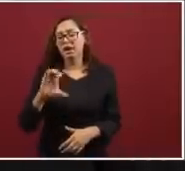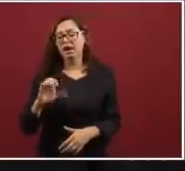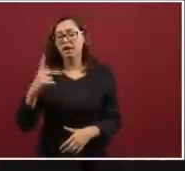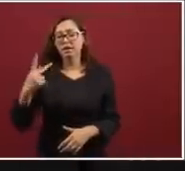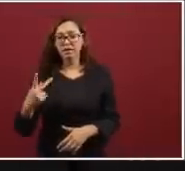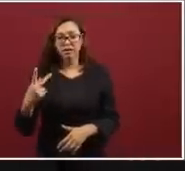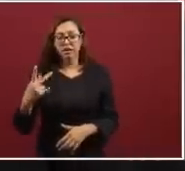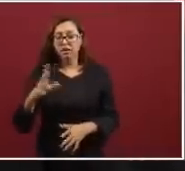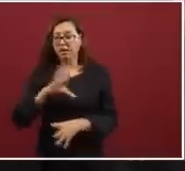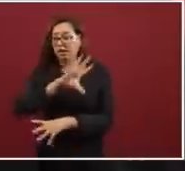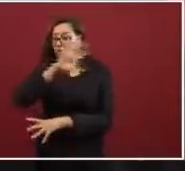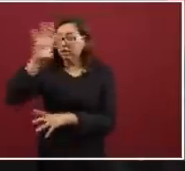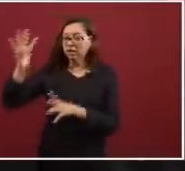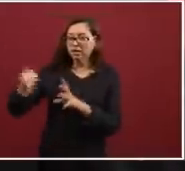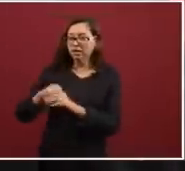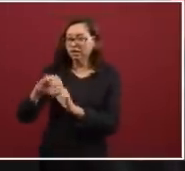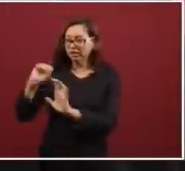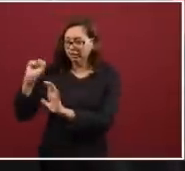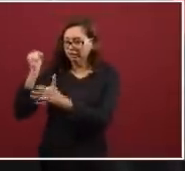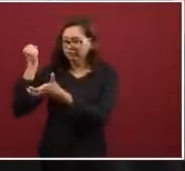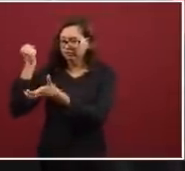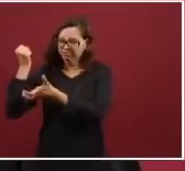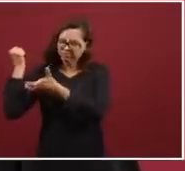respalda a Pemex.